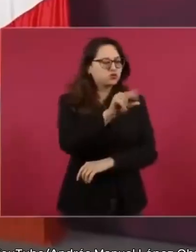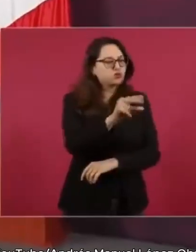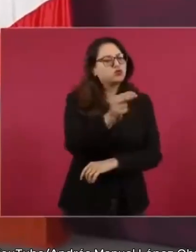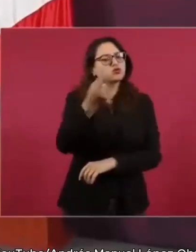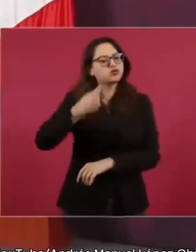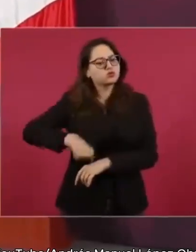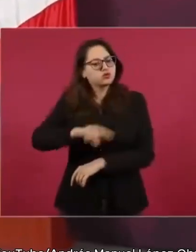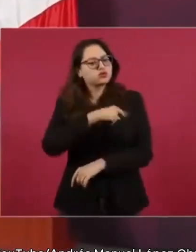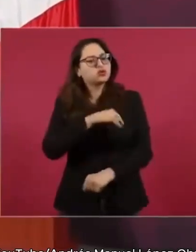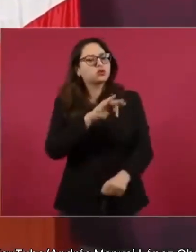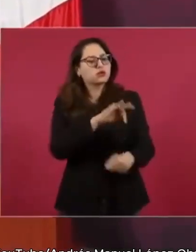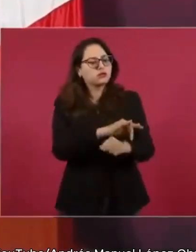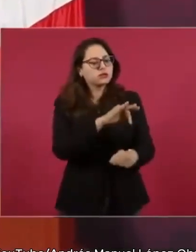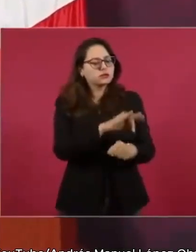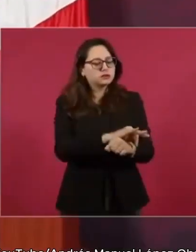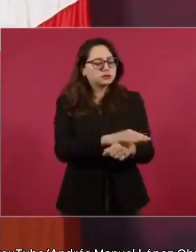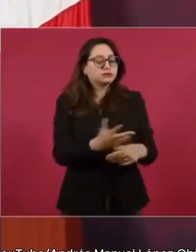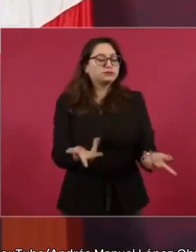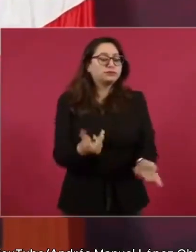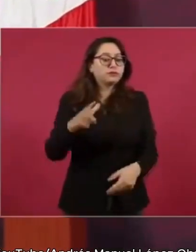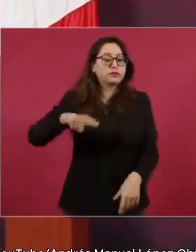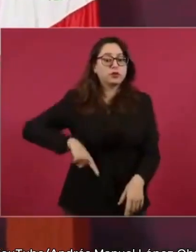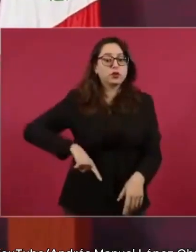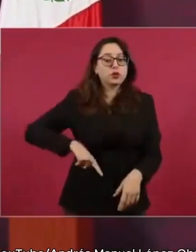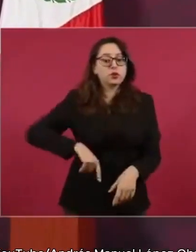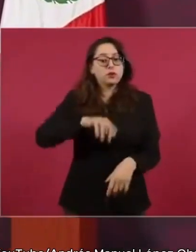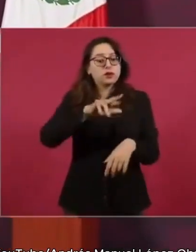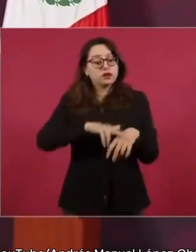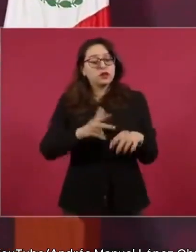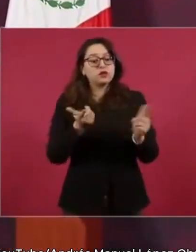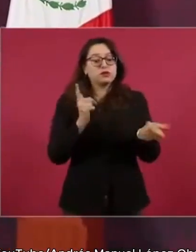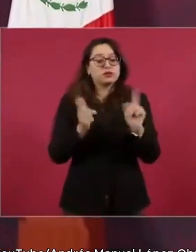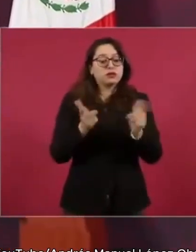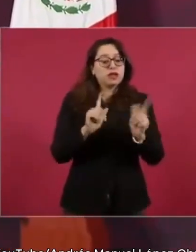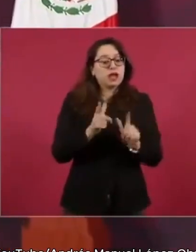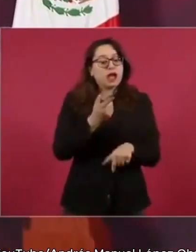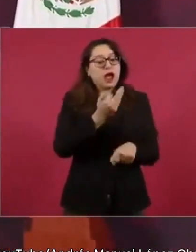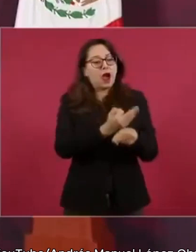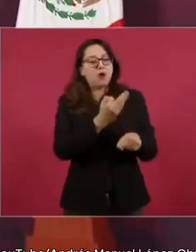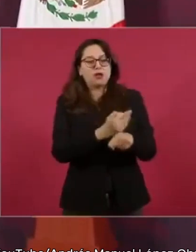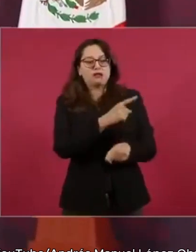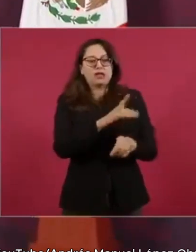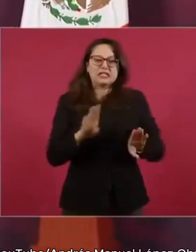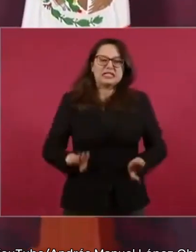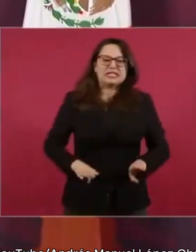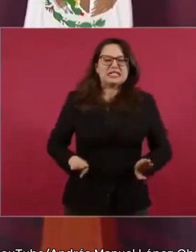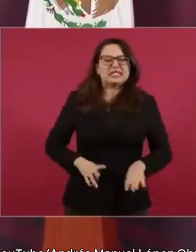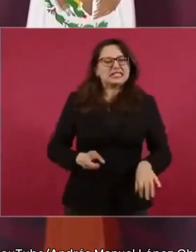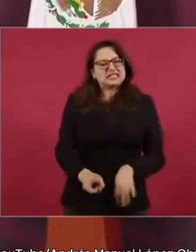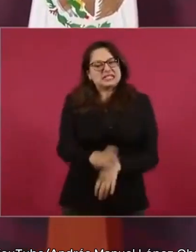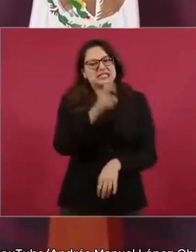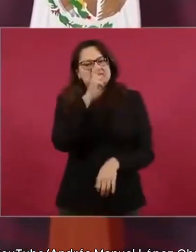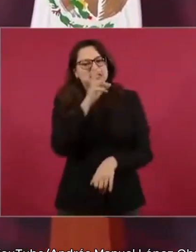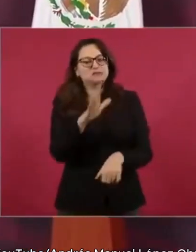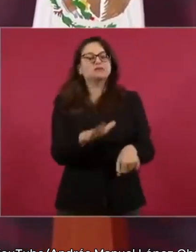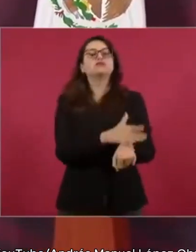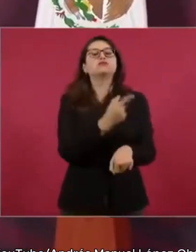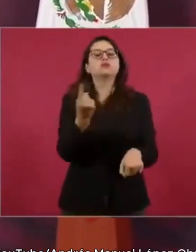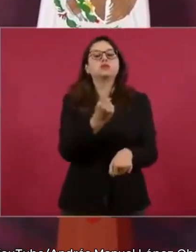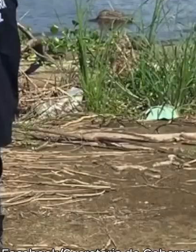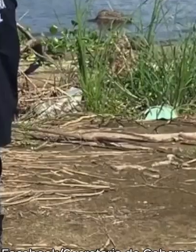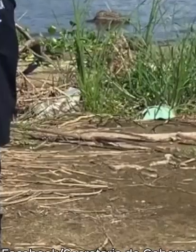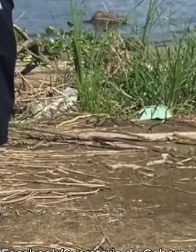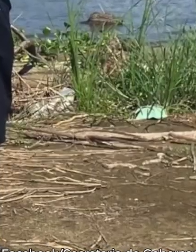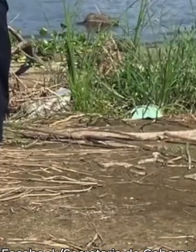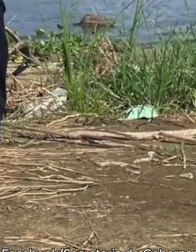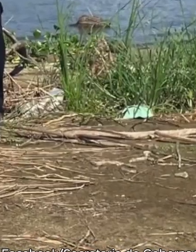Andrés Manuel López Obrador, que terminará su mandato en poco más de 9 meses, se esfuerza por maquillar o minimizar las cifras de personas desaparecidas en nuestro